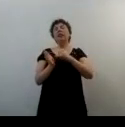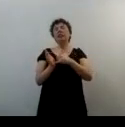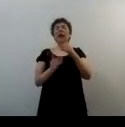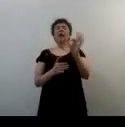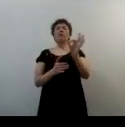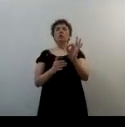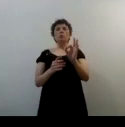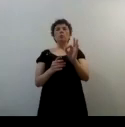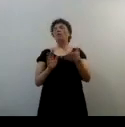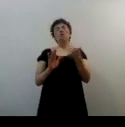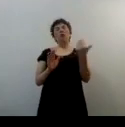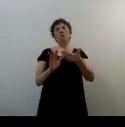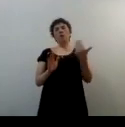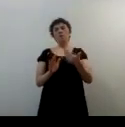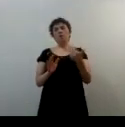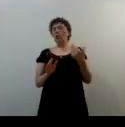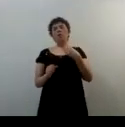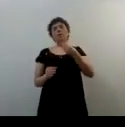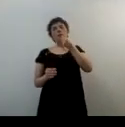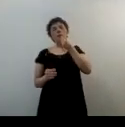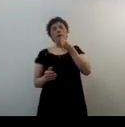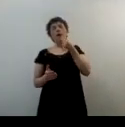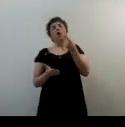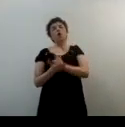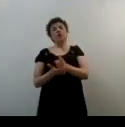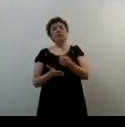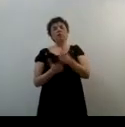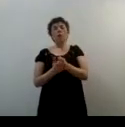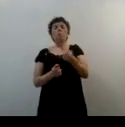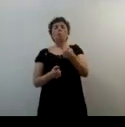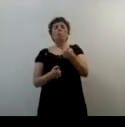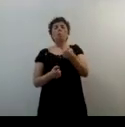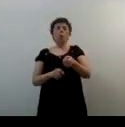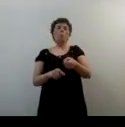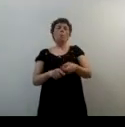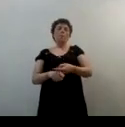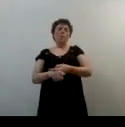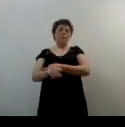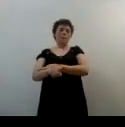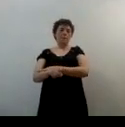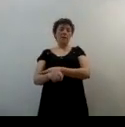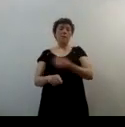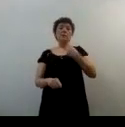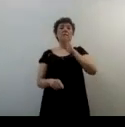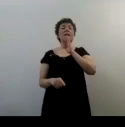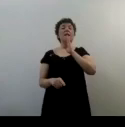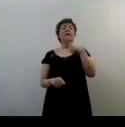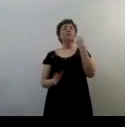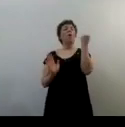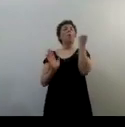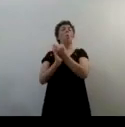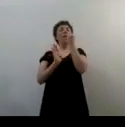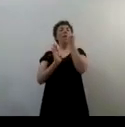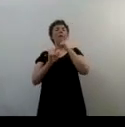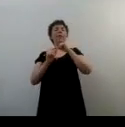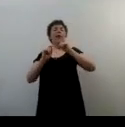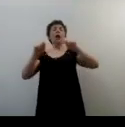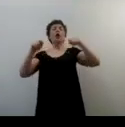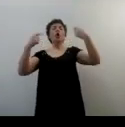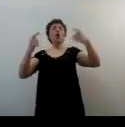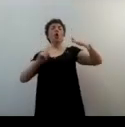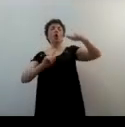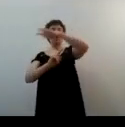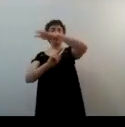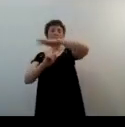reintroducirlo. Es muy efectivo, pero luego hay que reintroducirlo. Y por lo que os hablaba antes del agua ecológico, que es que venía aislado.